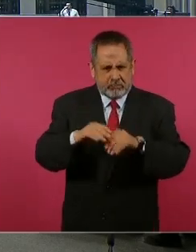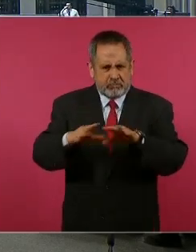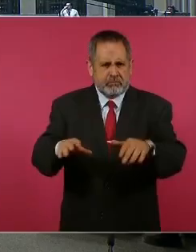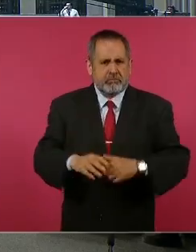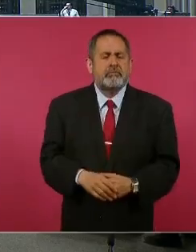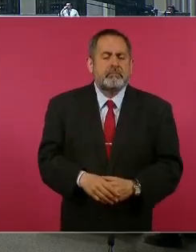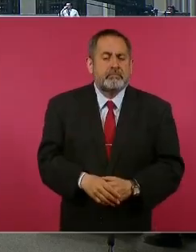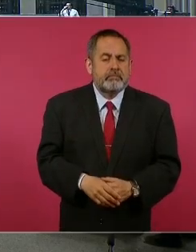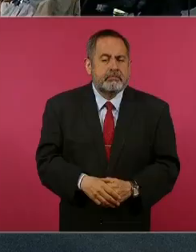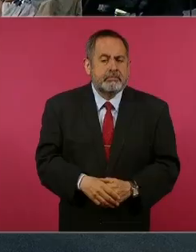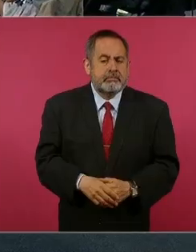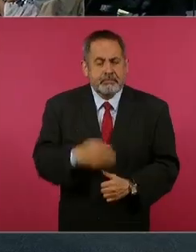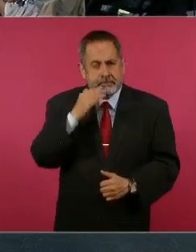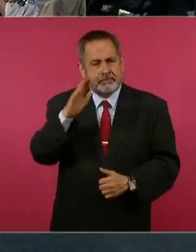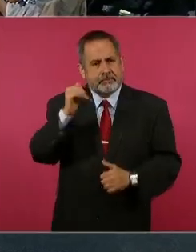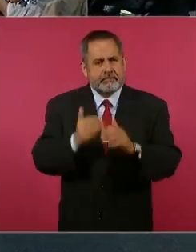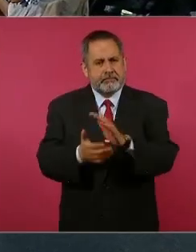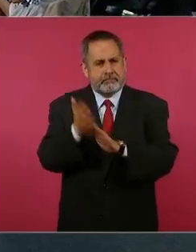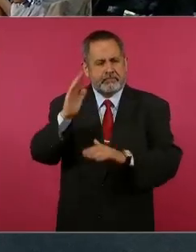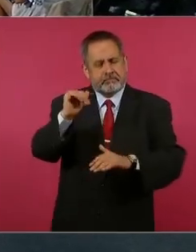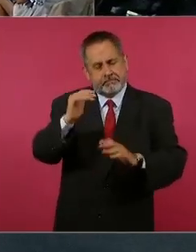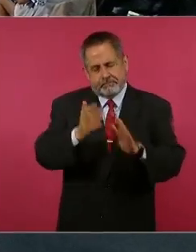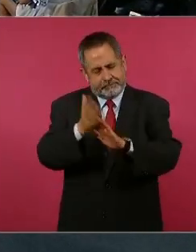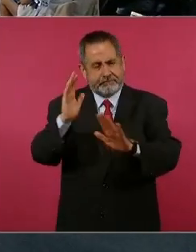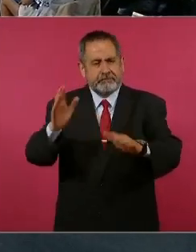Sí, muy bien. ¿Nos vamos?